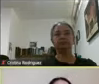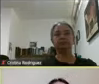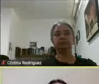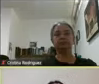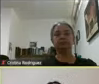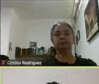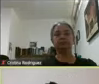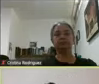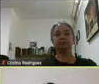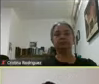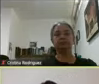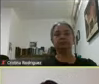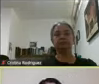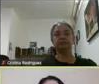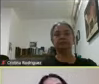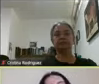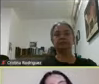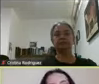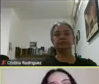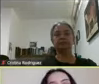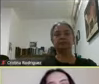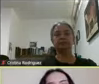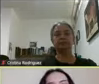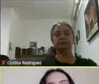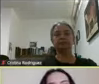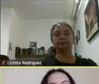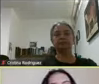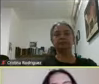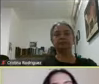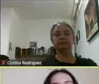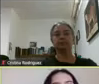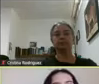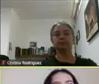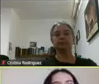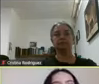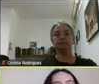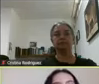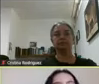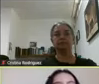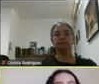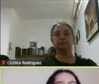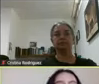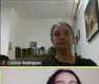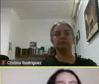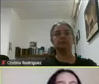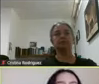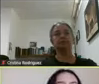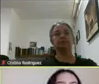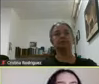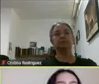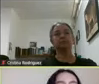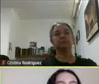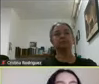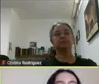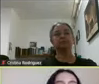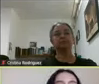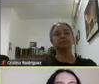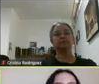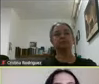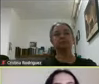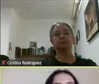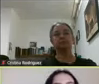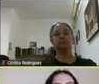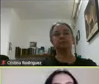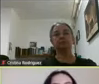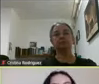la inflamación. Aquí, como les recuerdo, el paciente se inmovilizó con la bota. Entonces, nada más teníamos que cuidar mucho el dolor,